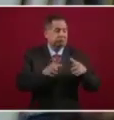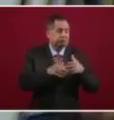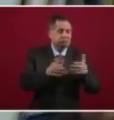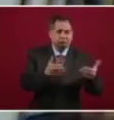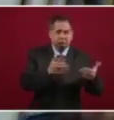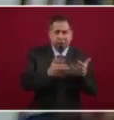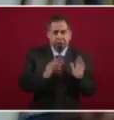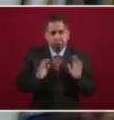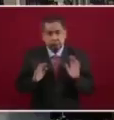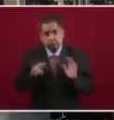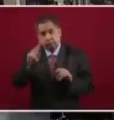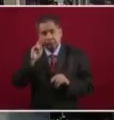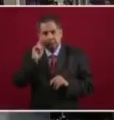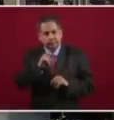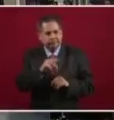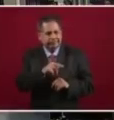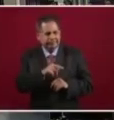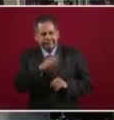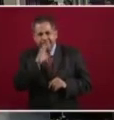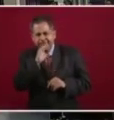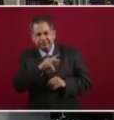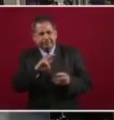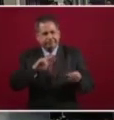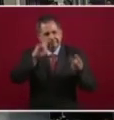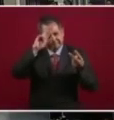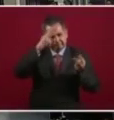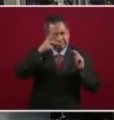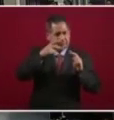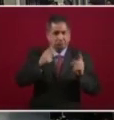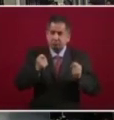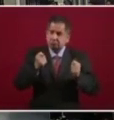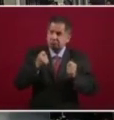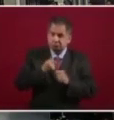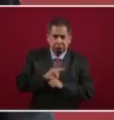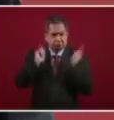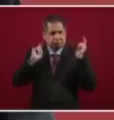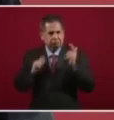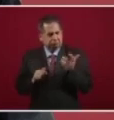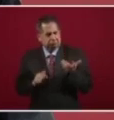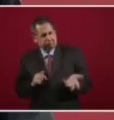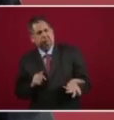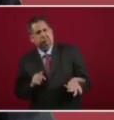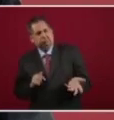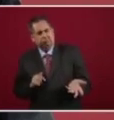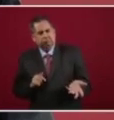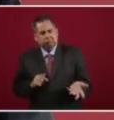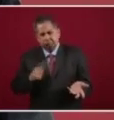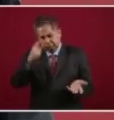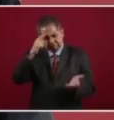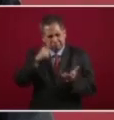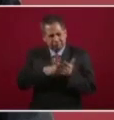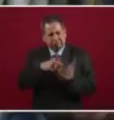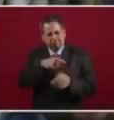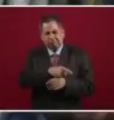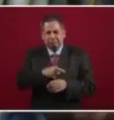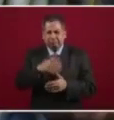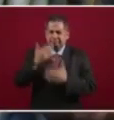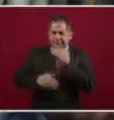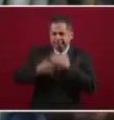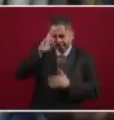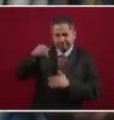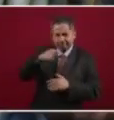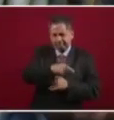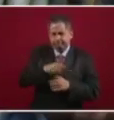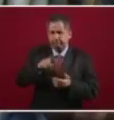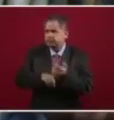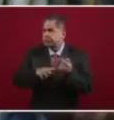vemos o como se observa, mal interpretada, como un libertinaje obsceno, grosero, que